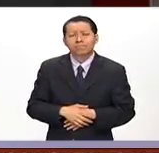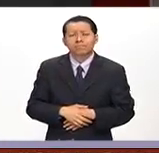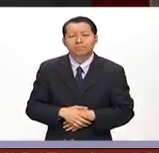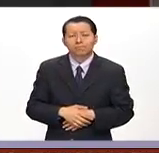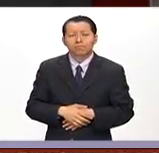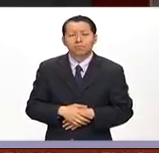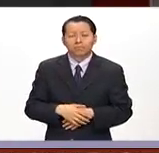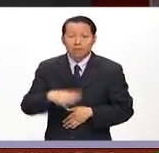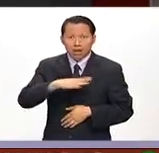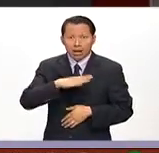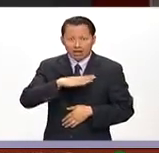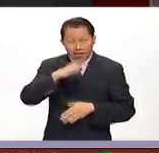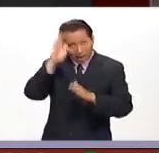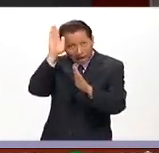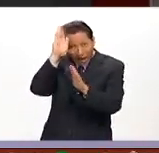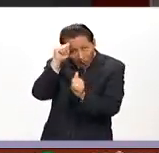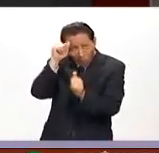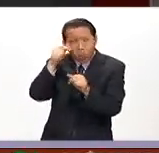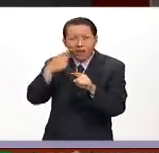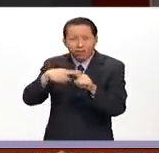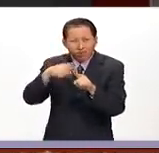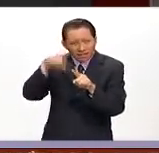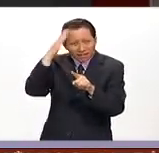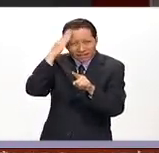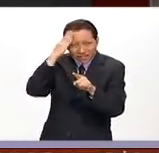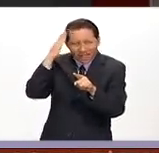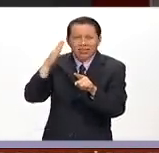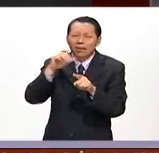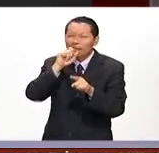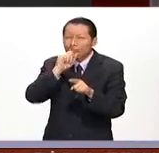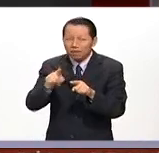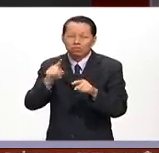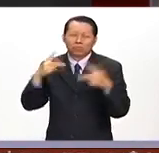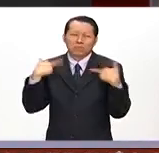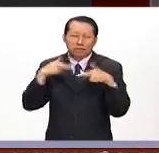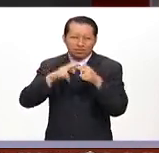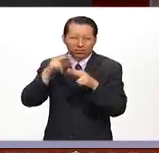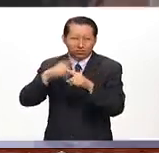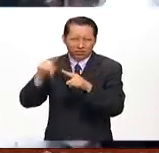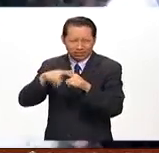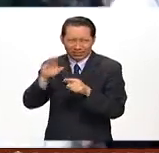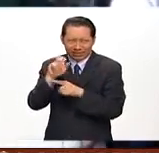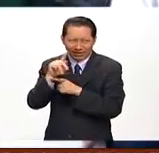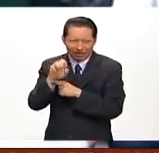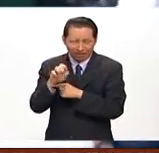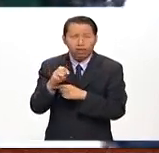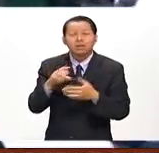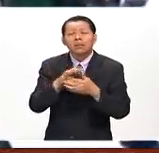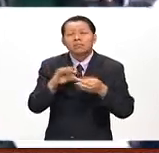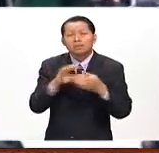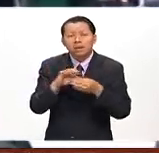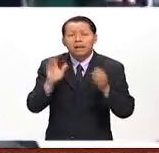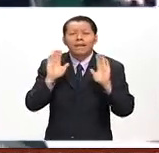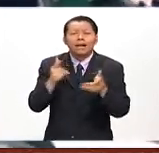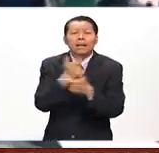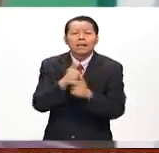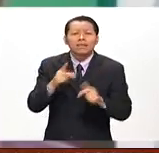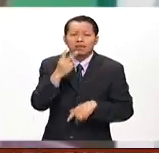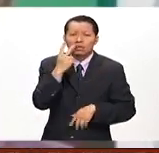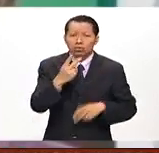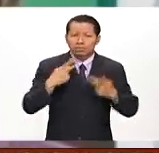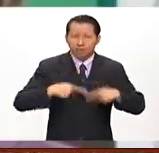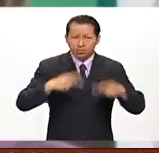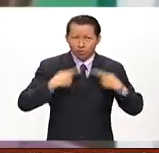Como parte de los acuerdos entre los líderes del magisterio disidente y del gobierno federal, la CENTE confirmó la liberación de 2 integrantes que